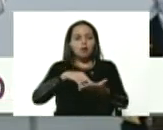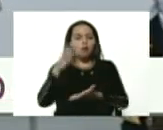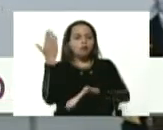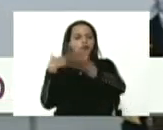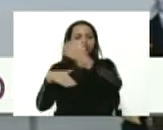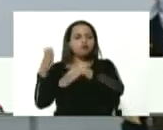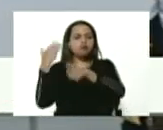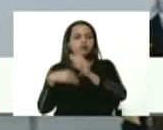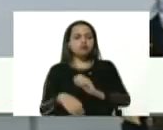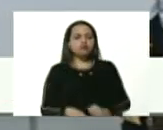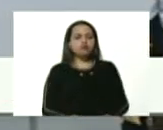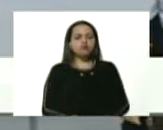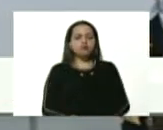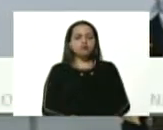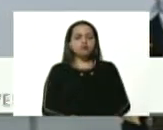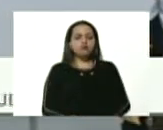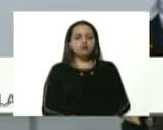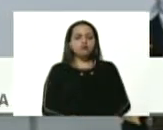Y estamos aquí